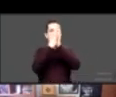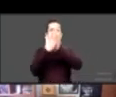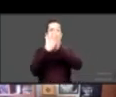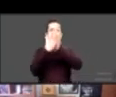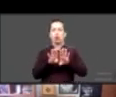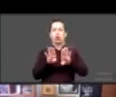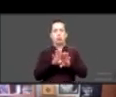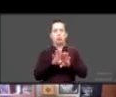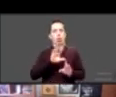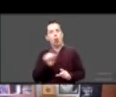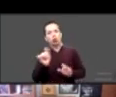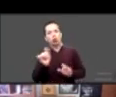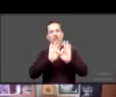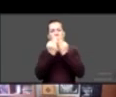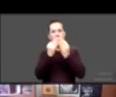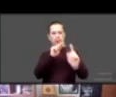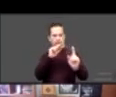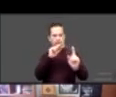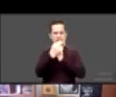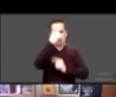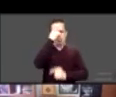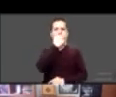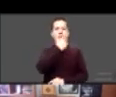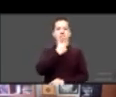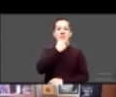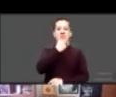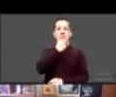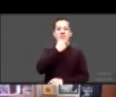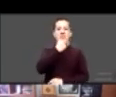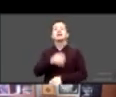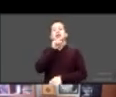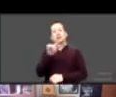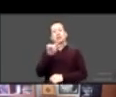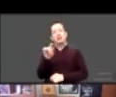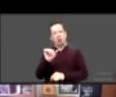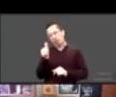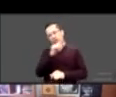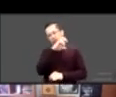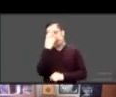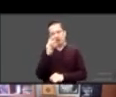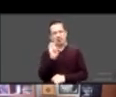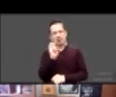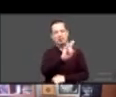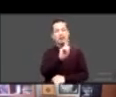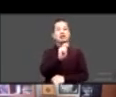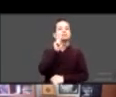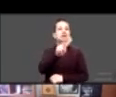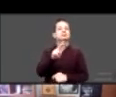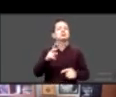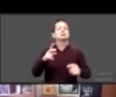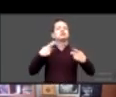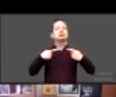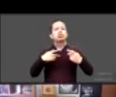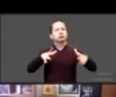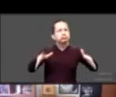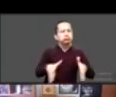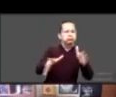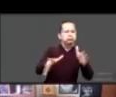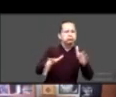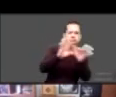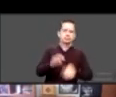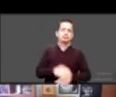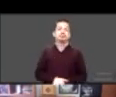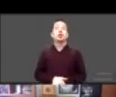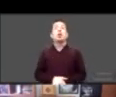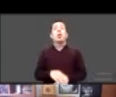a los promotores en activo. Lo que estamos buscando es incorporarlos en un asunto bidireccional en donde ellos opinan, se expresan,